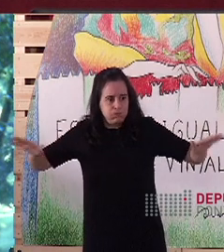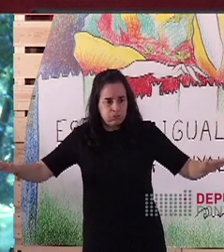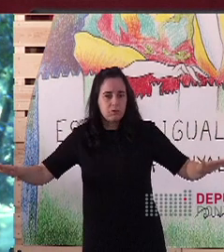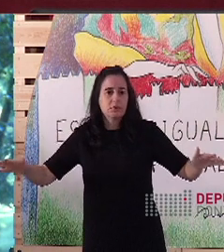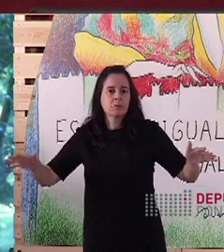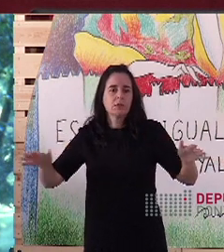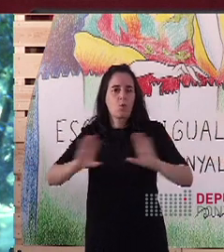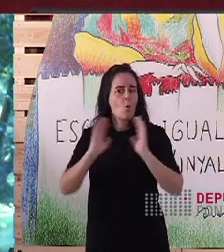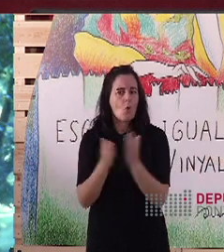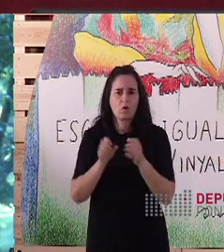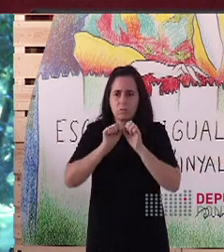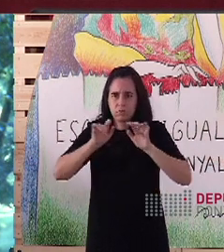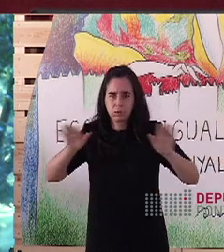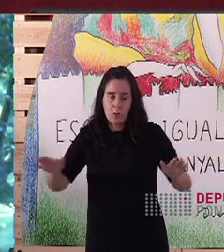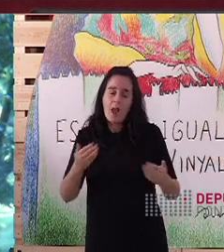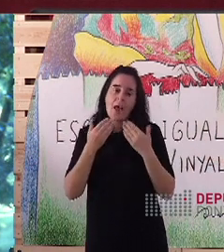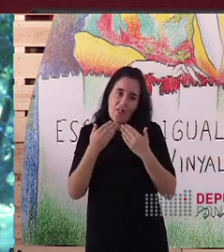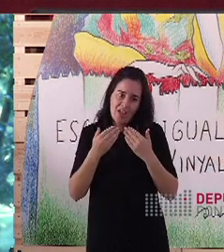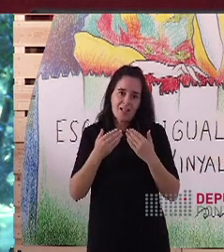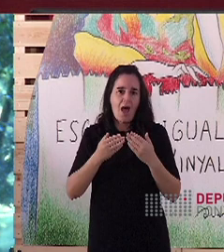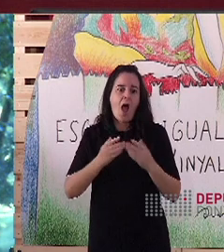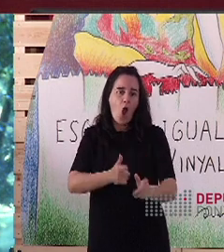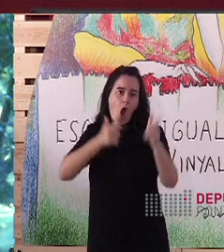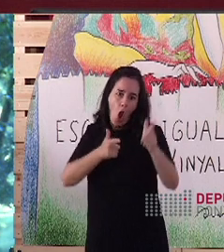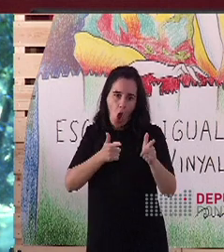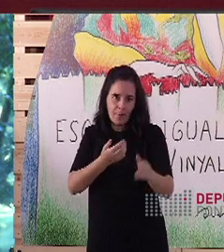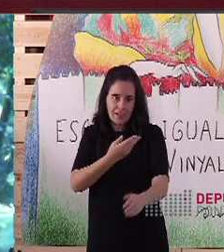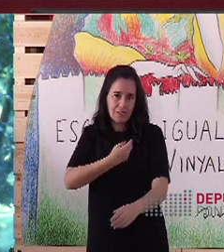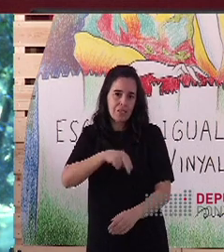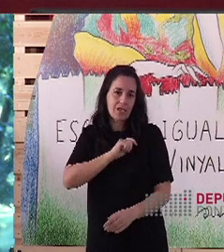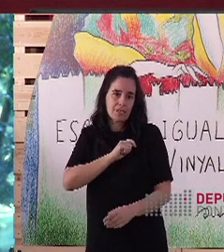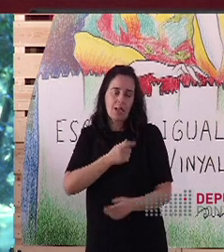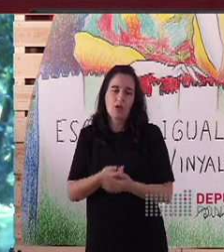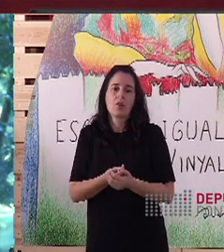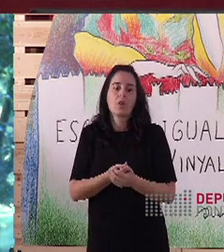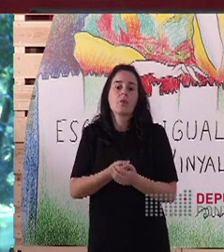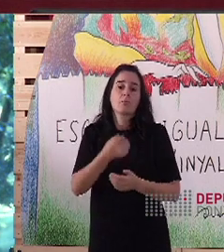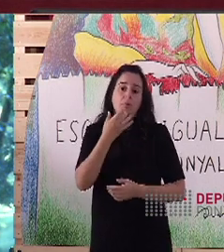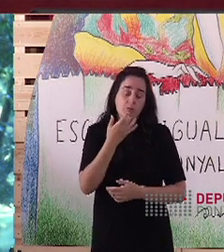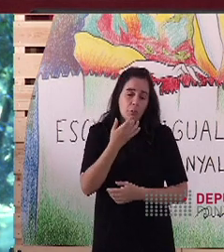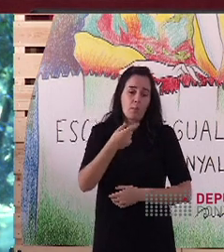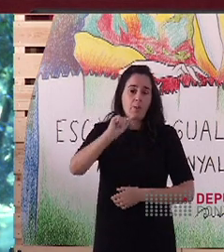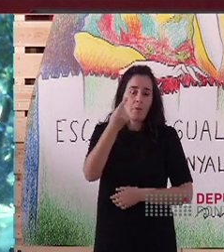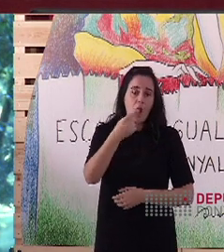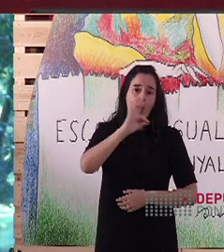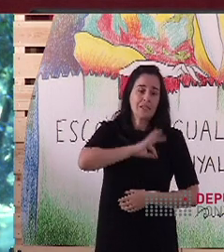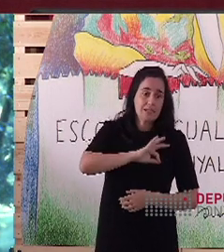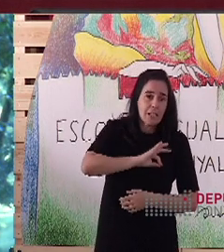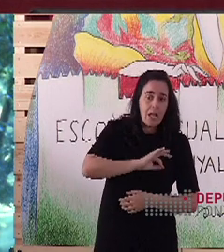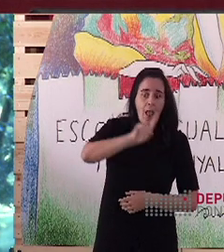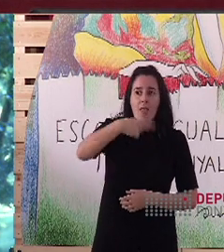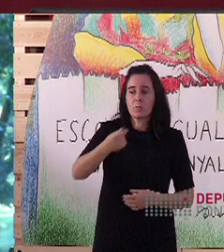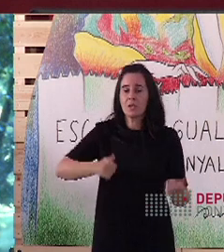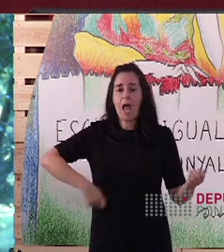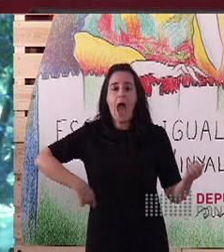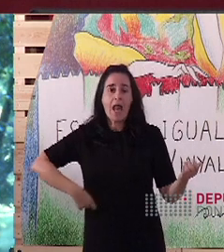a extenderse con golpes de Estado en América Latina. Después, primero fue Chile con Pinochet, después fue Argentina con el golpe